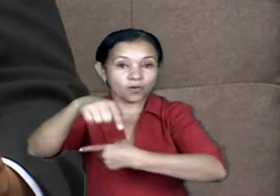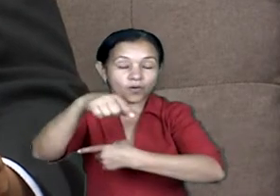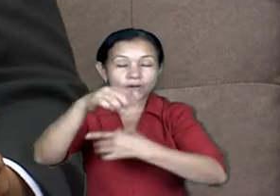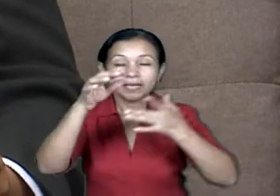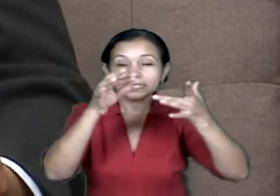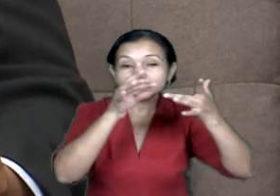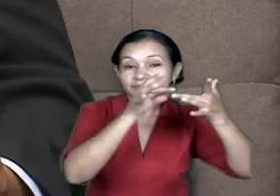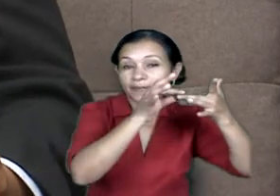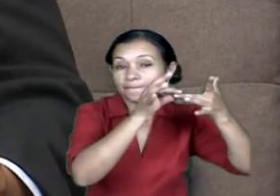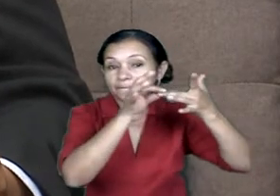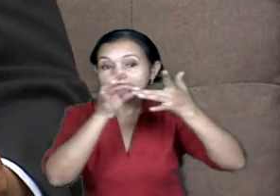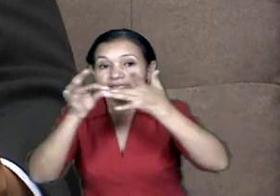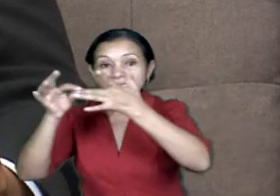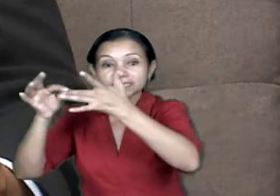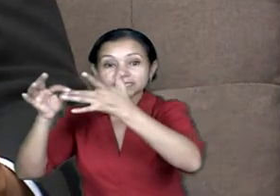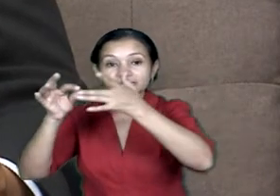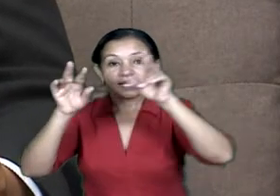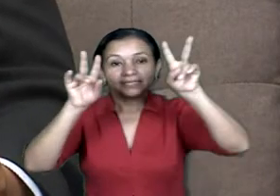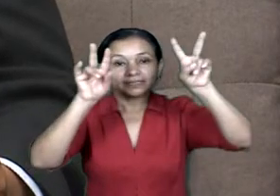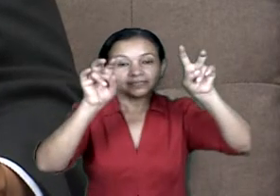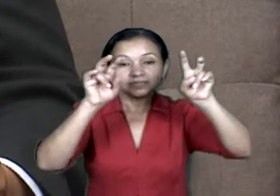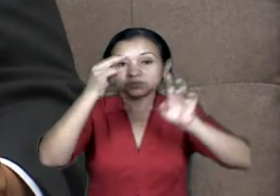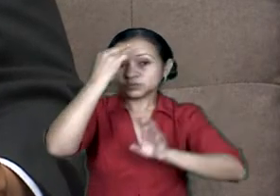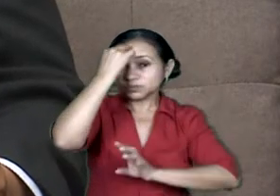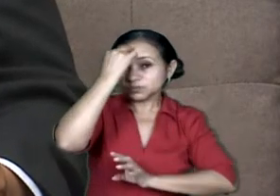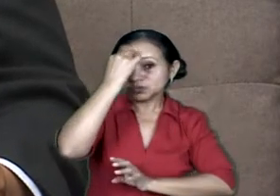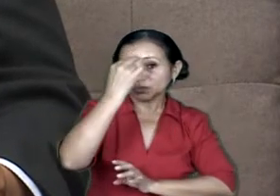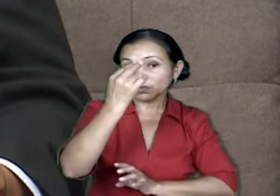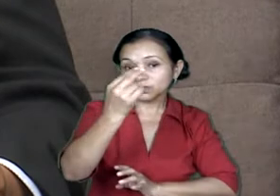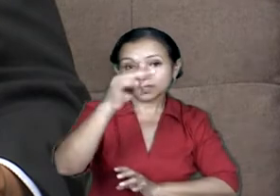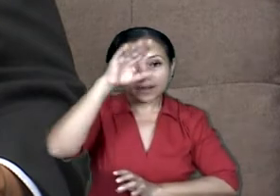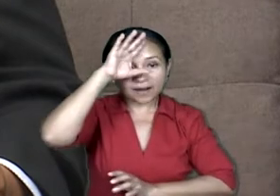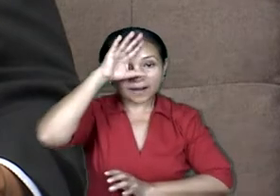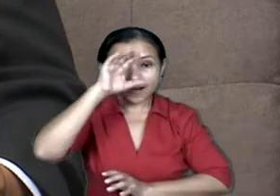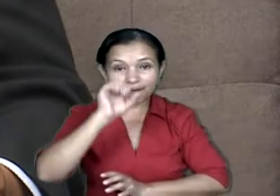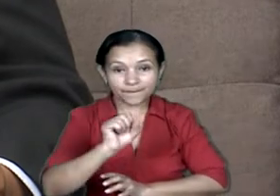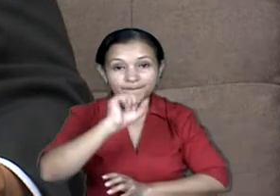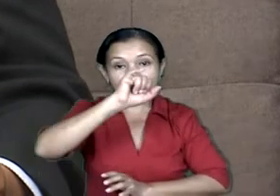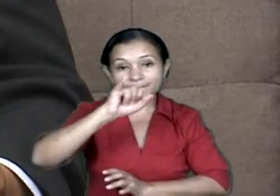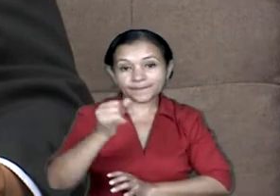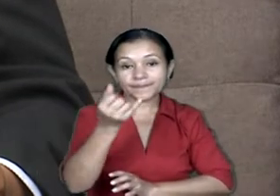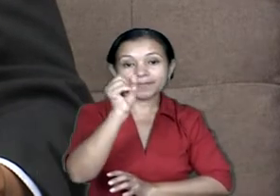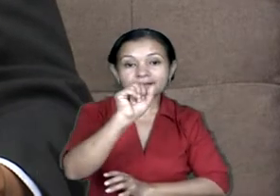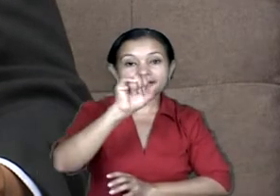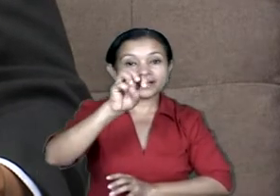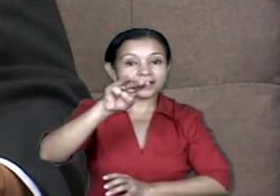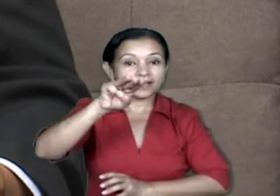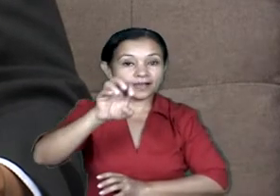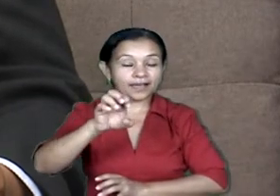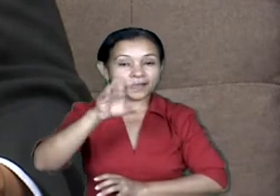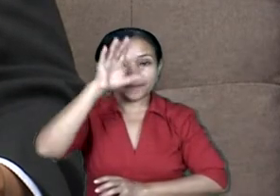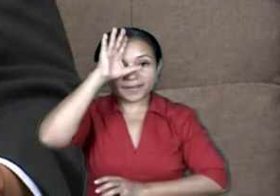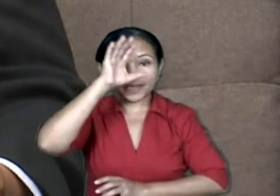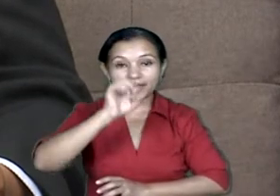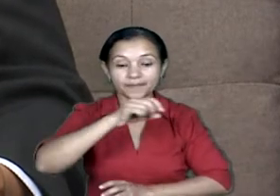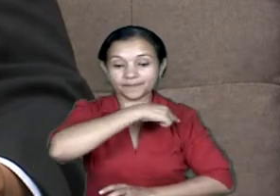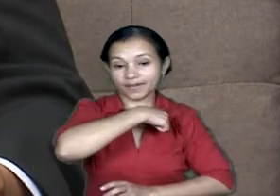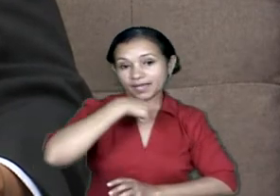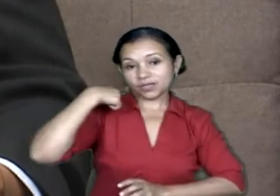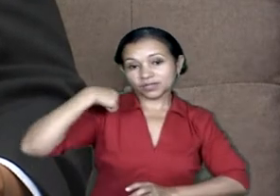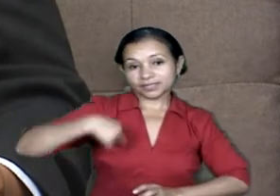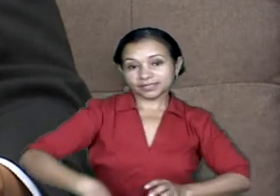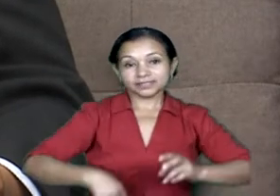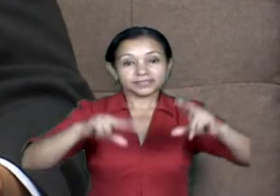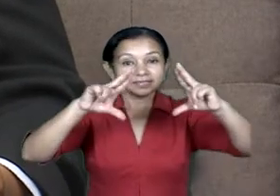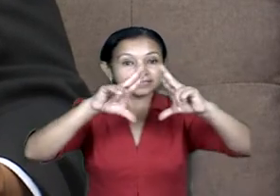muy especial, conversamos con el excelentísimo embajador, señor Jaime Chin Mung-woo, embajador de China-Taiwán en nuestro país. Y